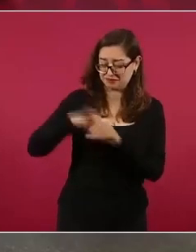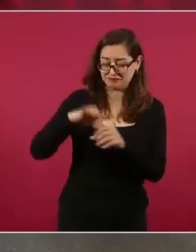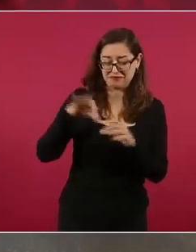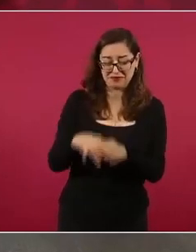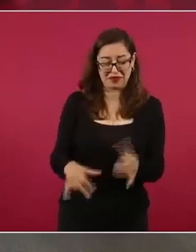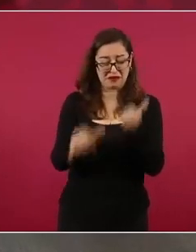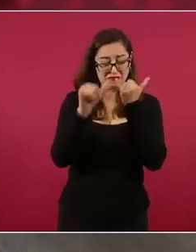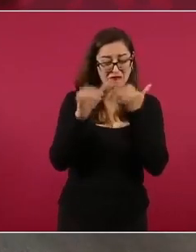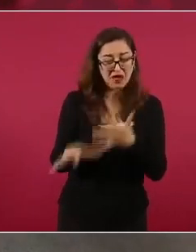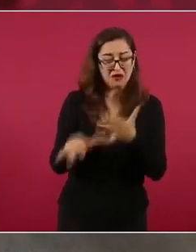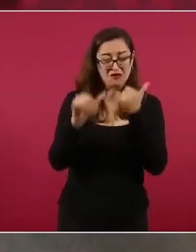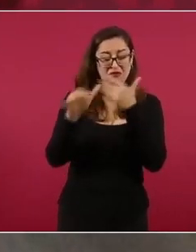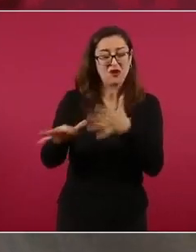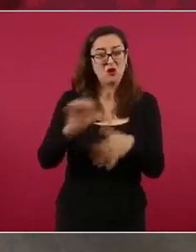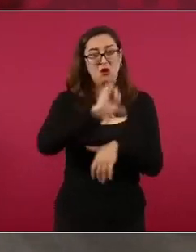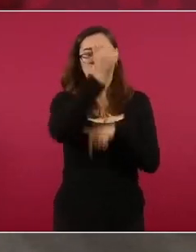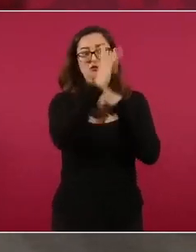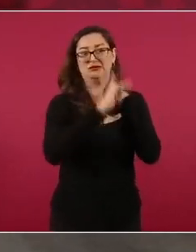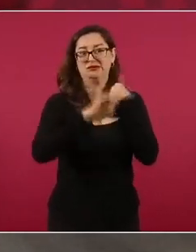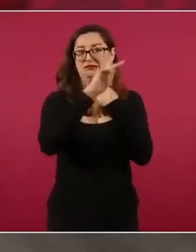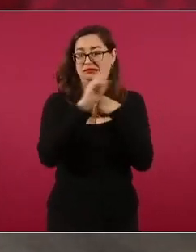una vergüenza mundial.